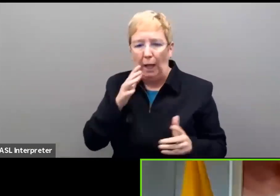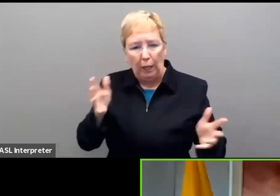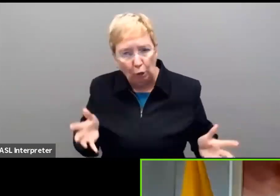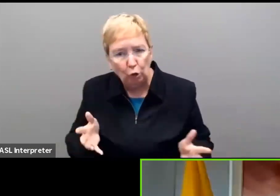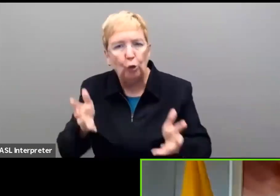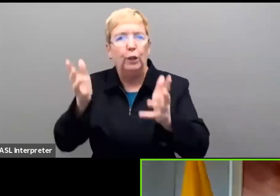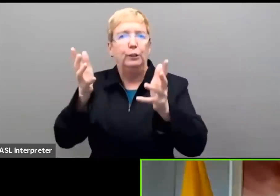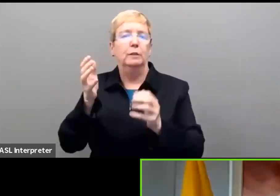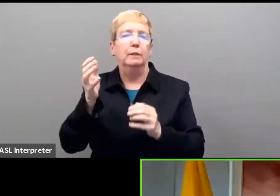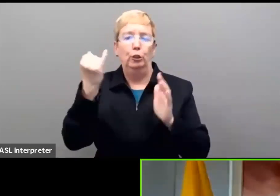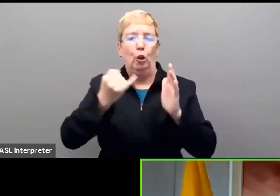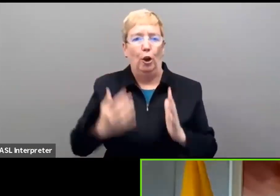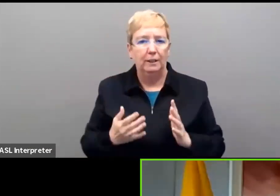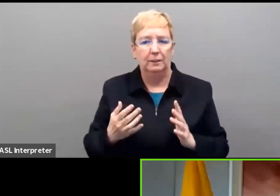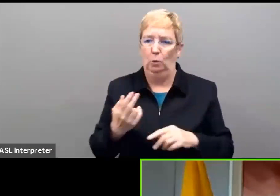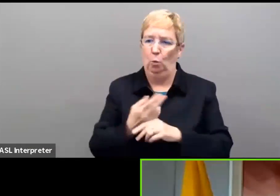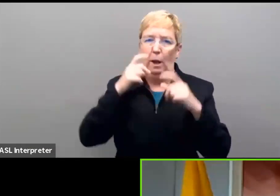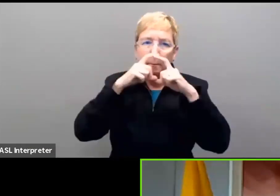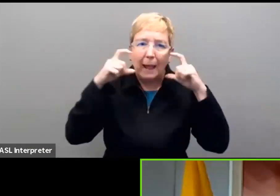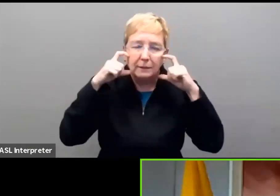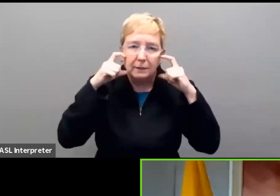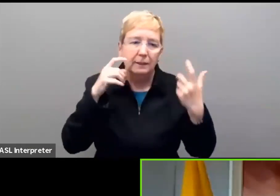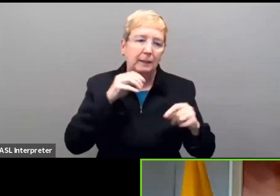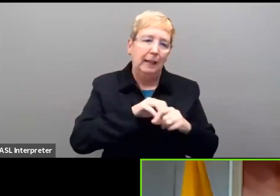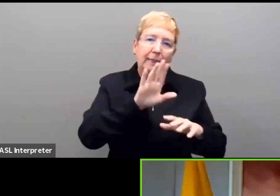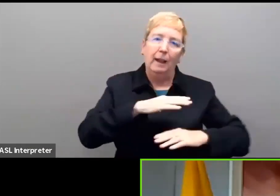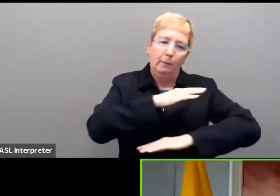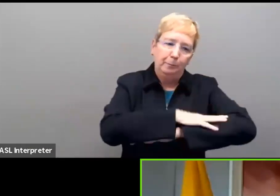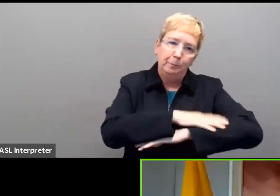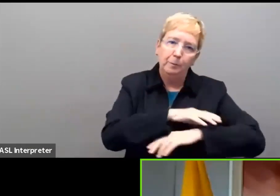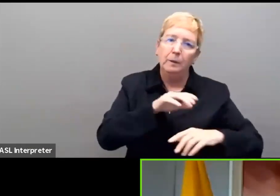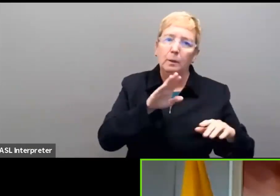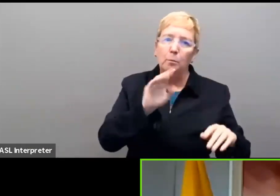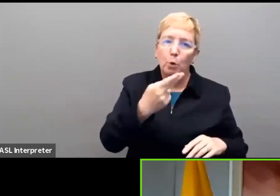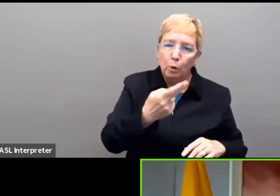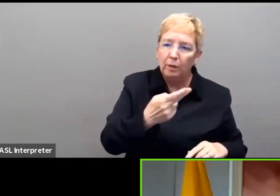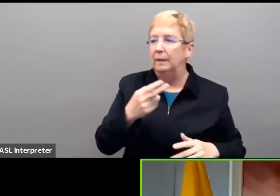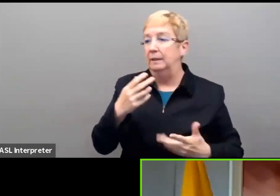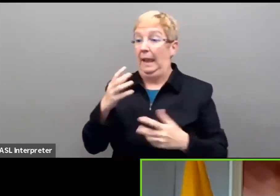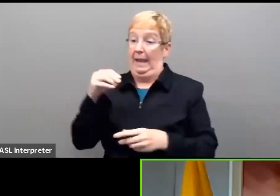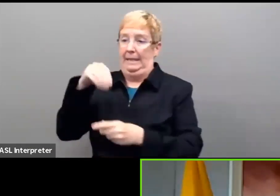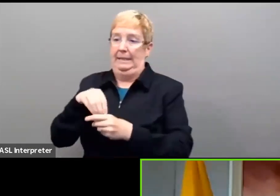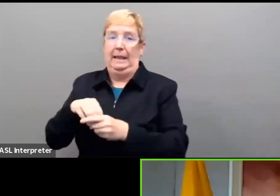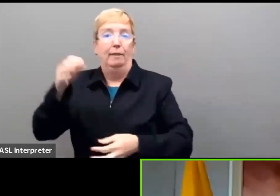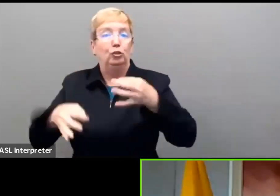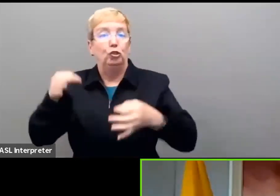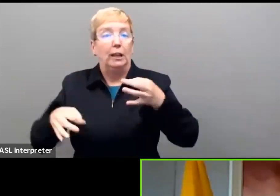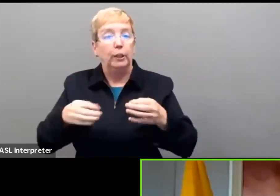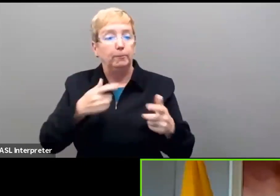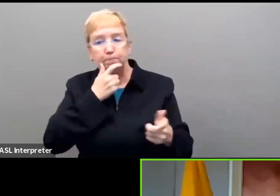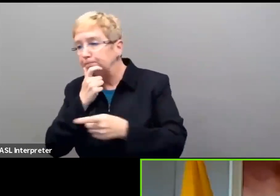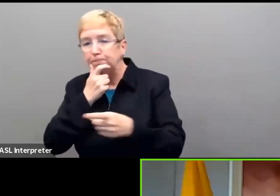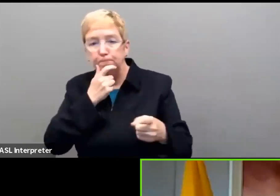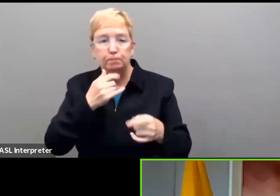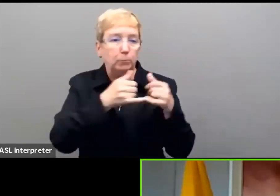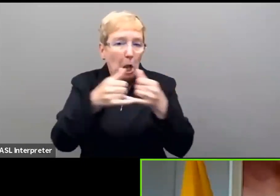difícil determinar que fue por un evento de esa naturaleza. Más bien se tiene que hacer otra capa más de